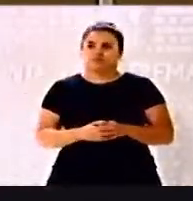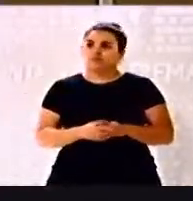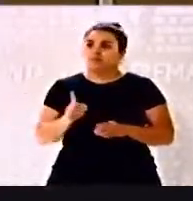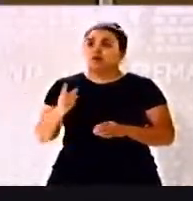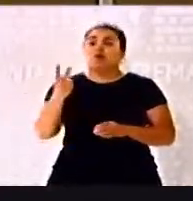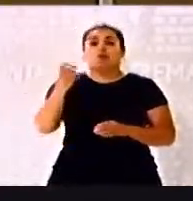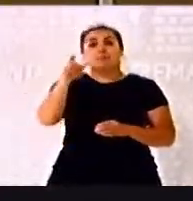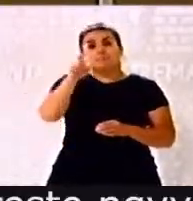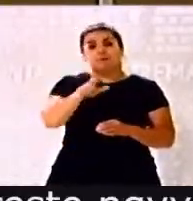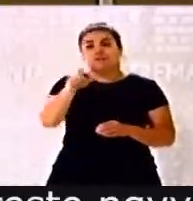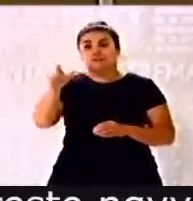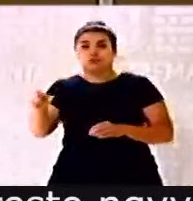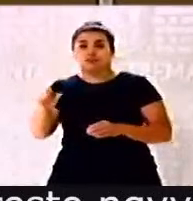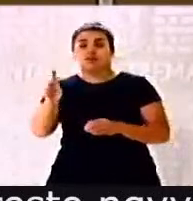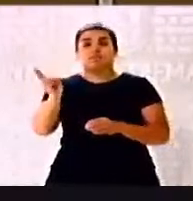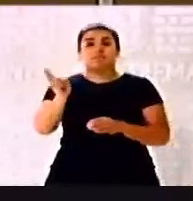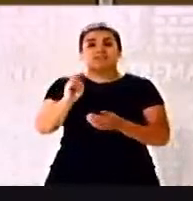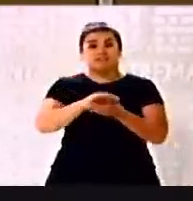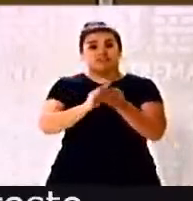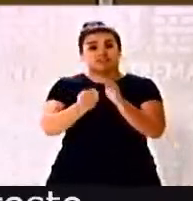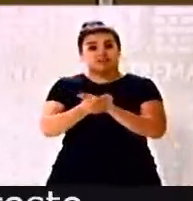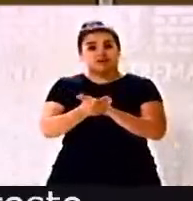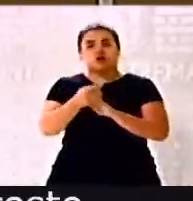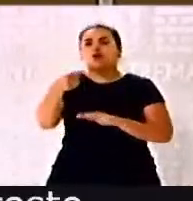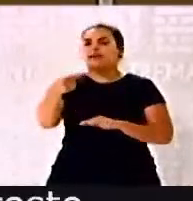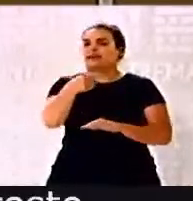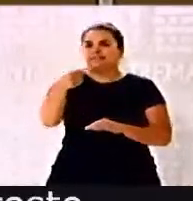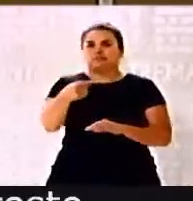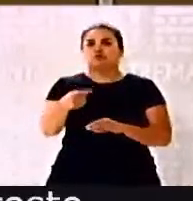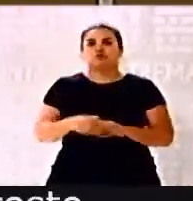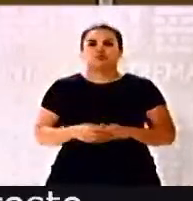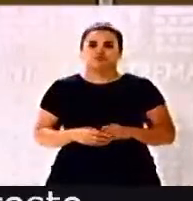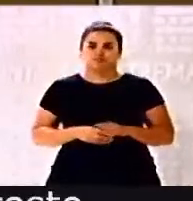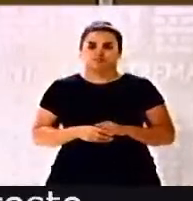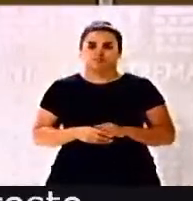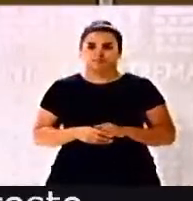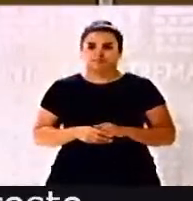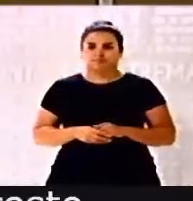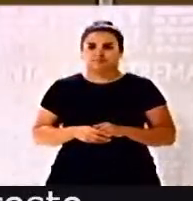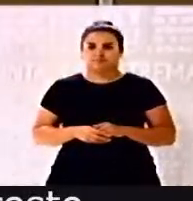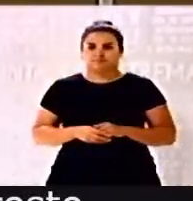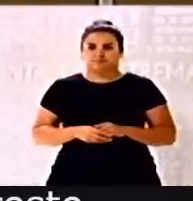2 personas de Villafranca de los Barros, negativos.